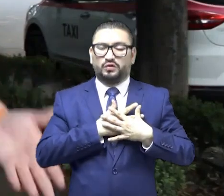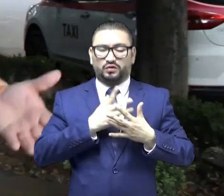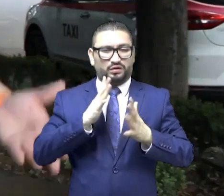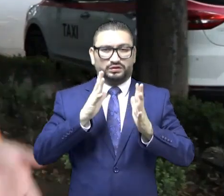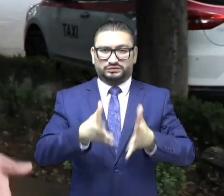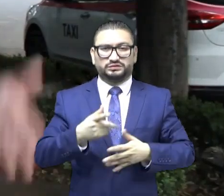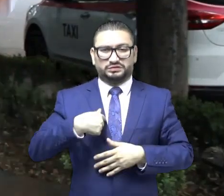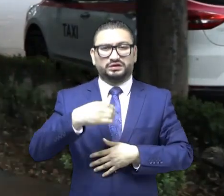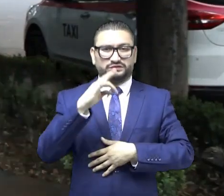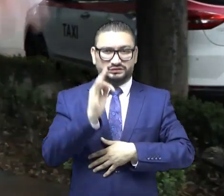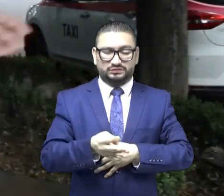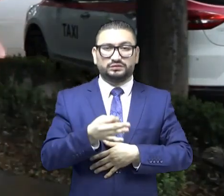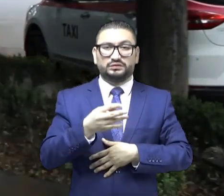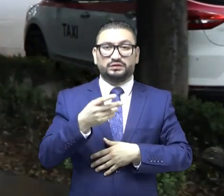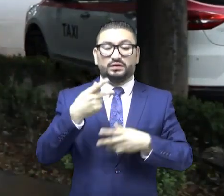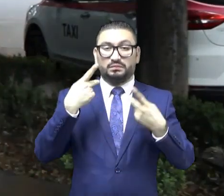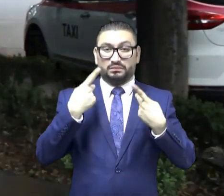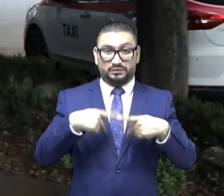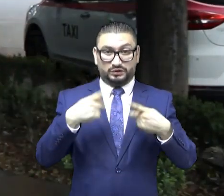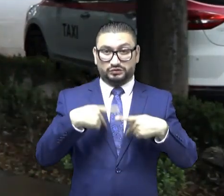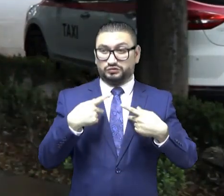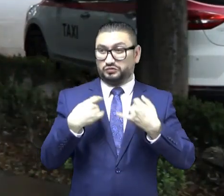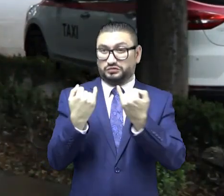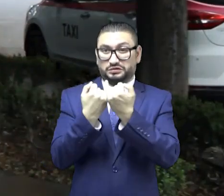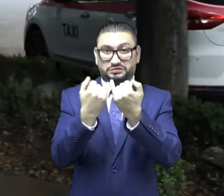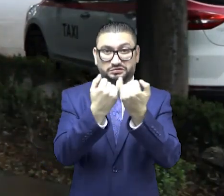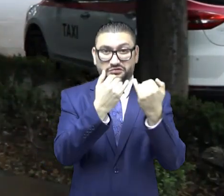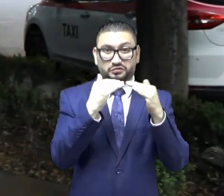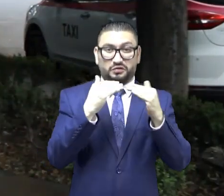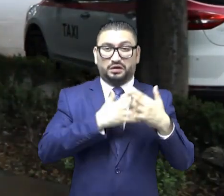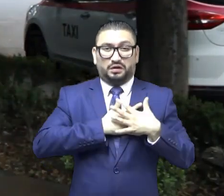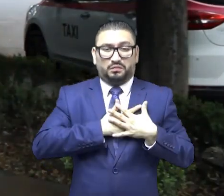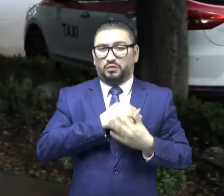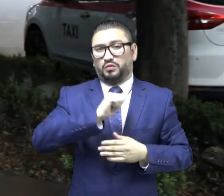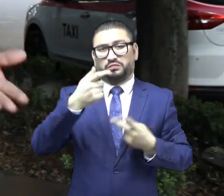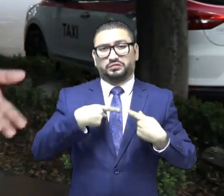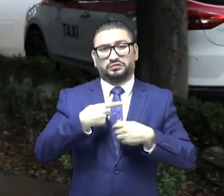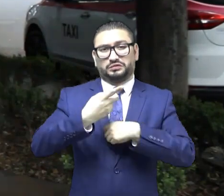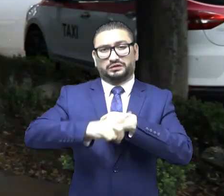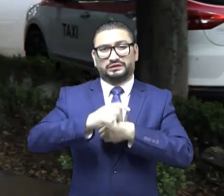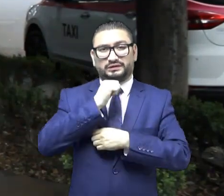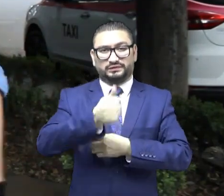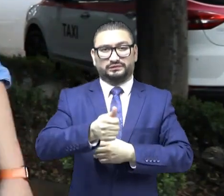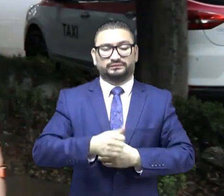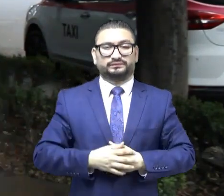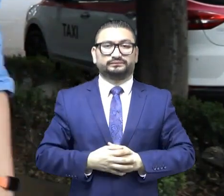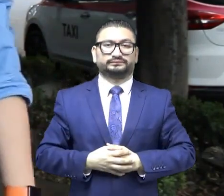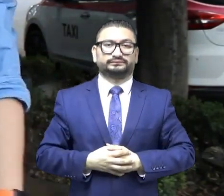somos y hay que aceptarnos. El hecho de que personas semejantes se amen no daña a los demás.